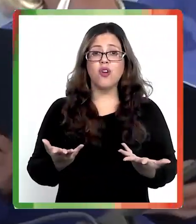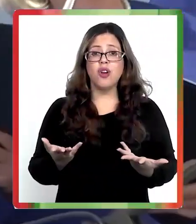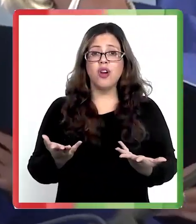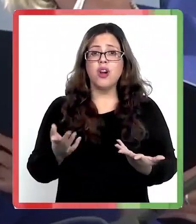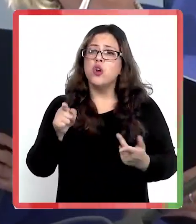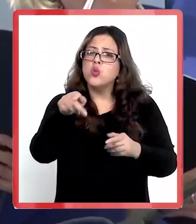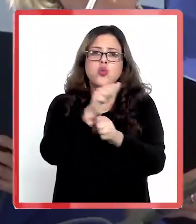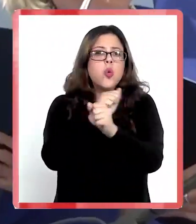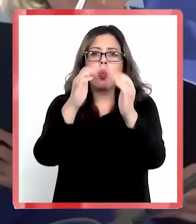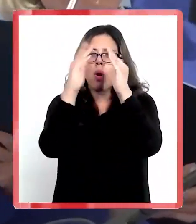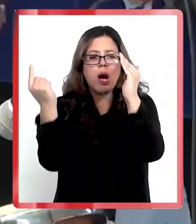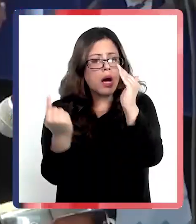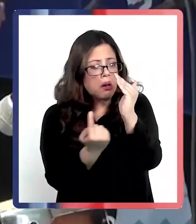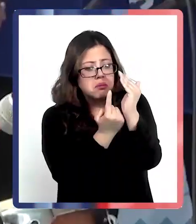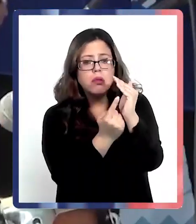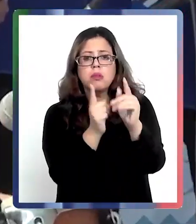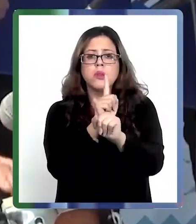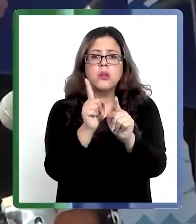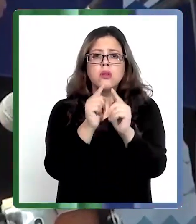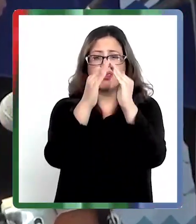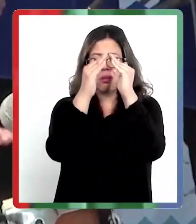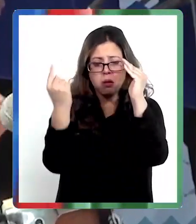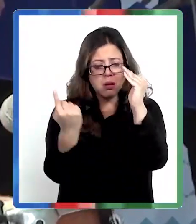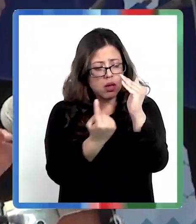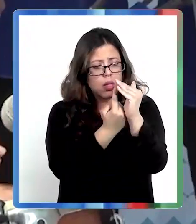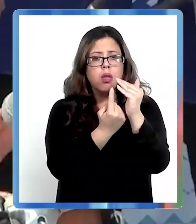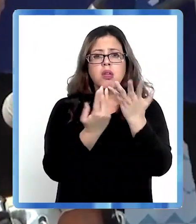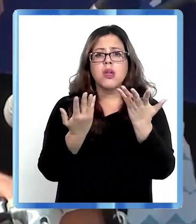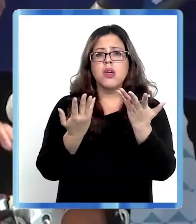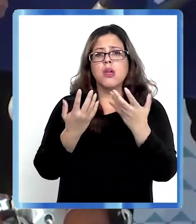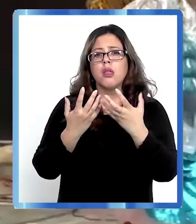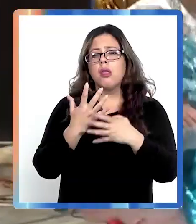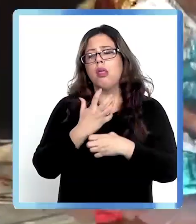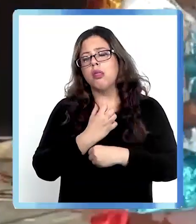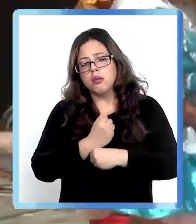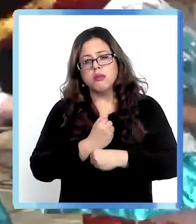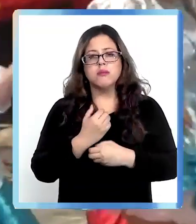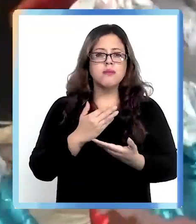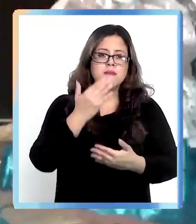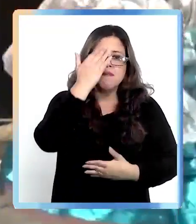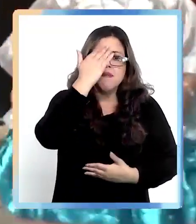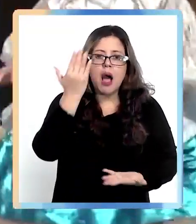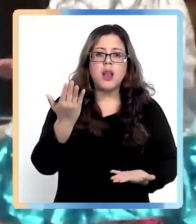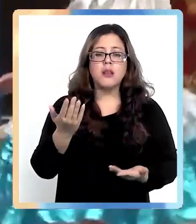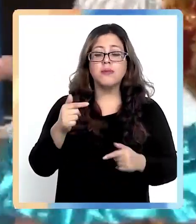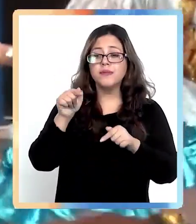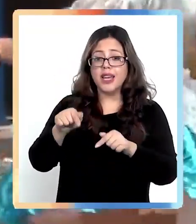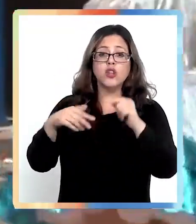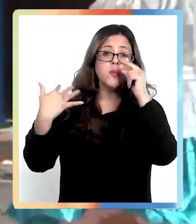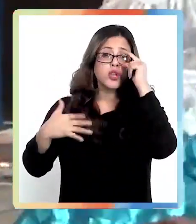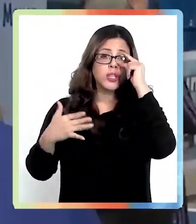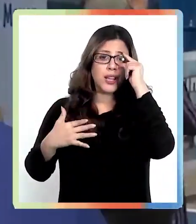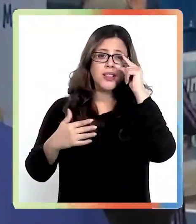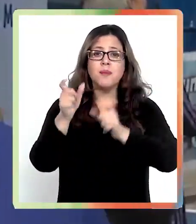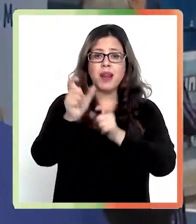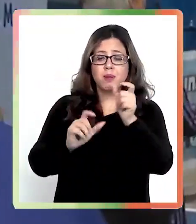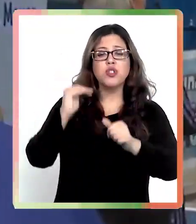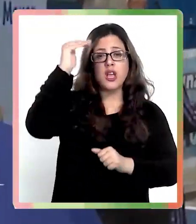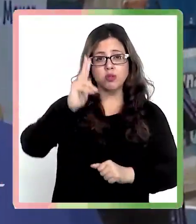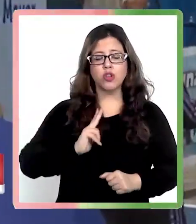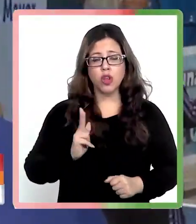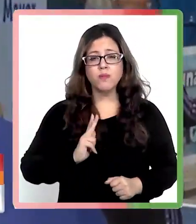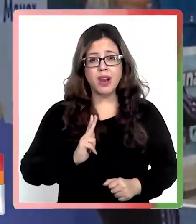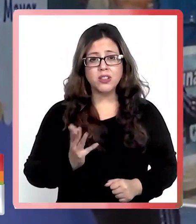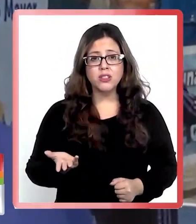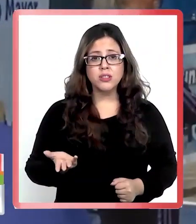Le dije yo, no te puedes quedar en la casa, porque cuando uno se queda en la casa vienen todos los achaques. Participar es muy importante para nosotros las personas